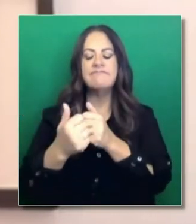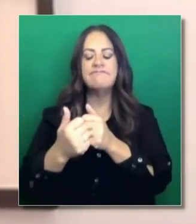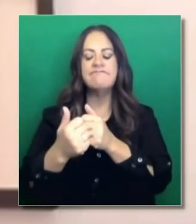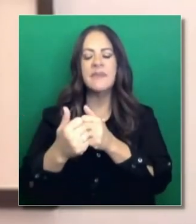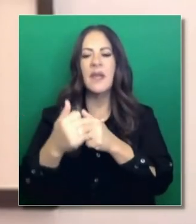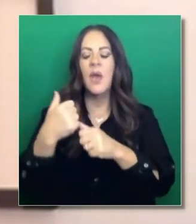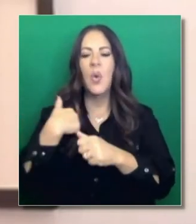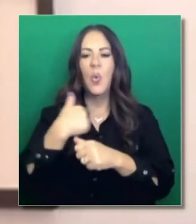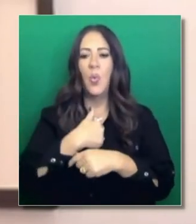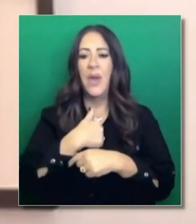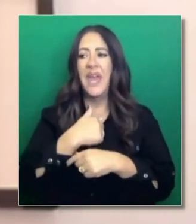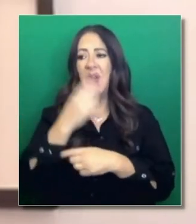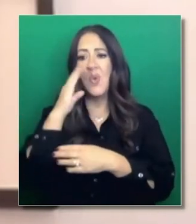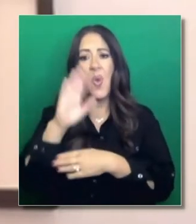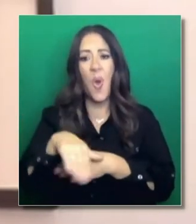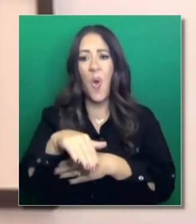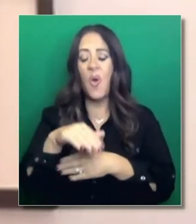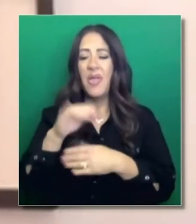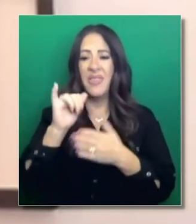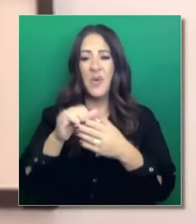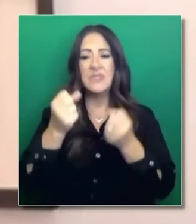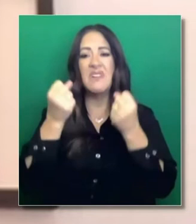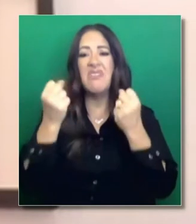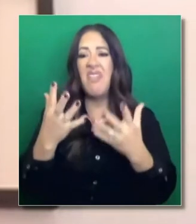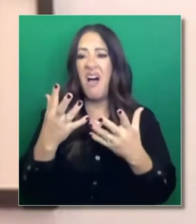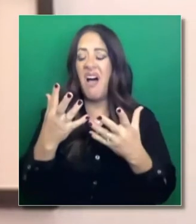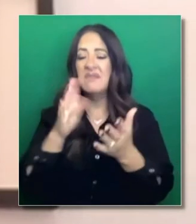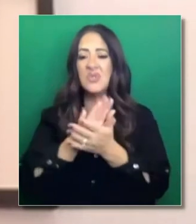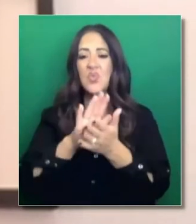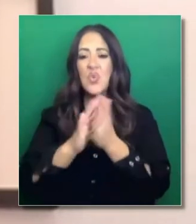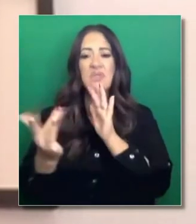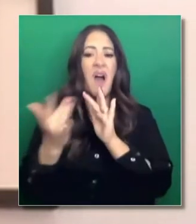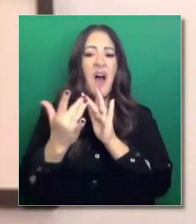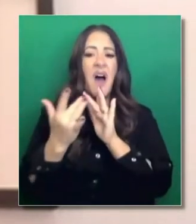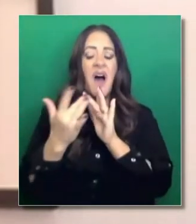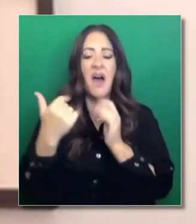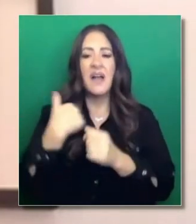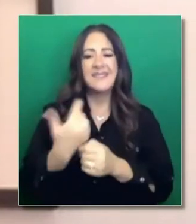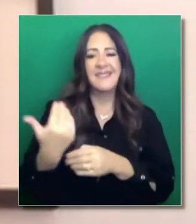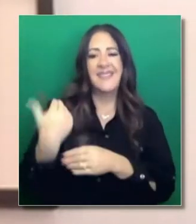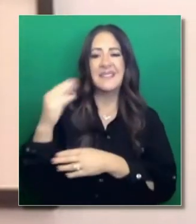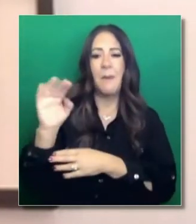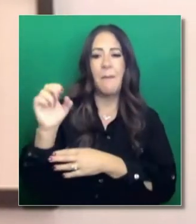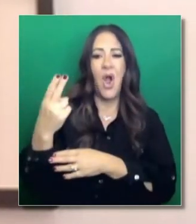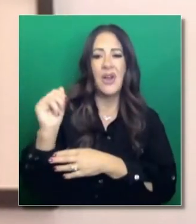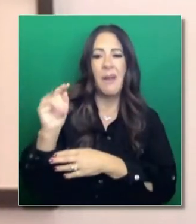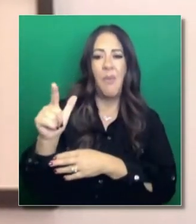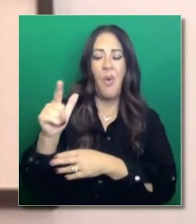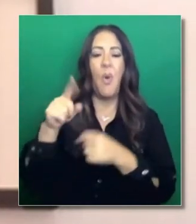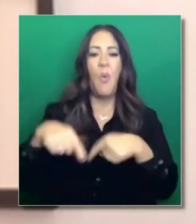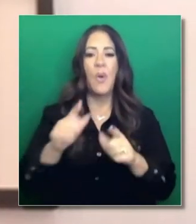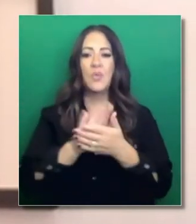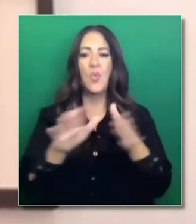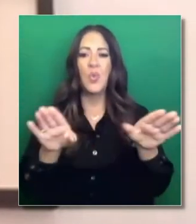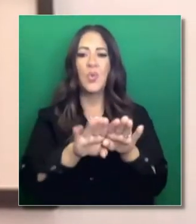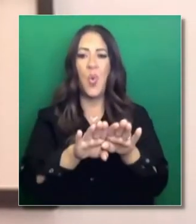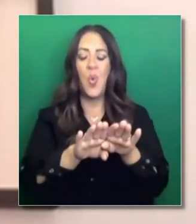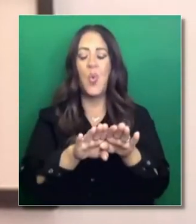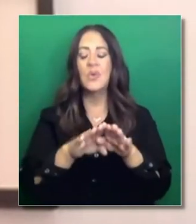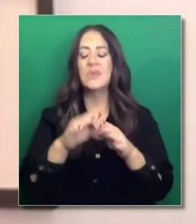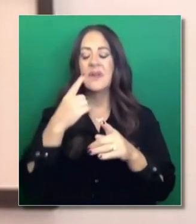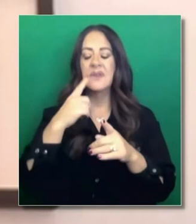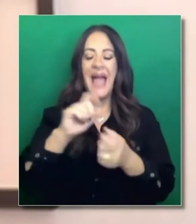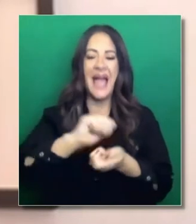lo posible, pero literalmente comenzamos con aprendizaje a distancia de un día para el otro. Y sin duda hay cosas que han ocurrido